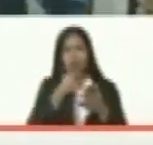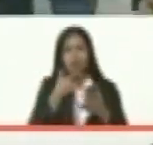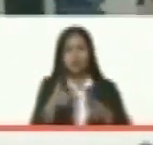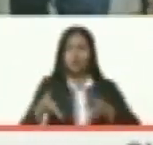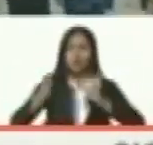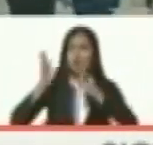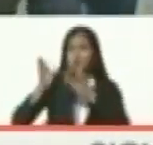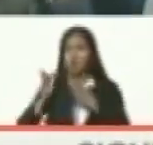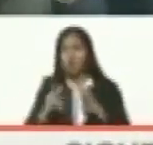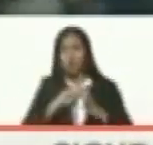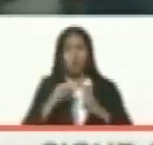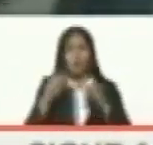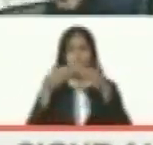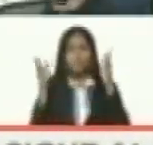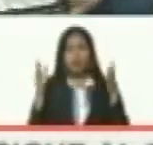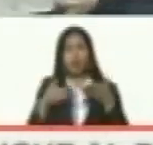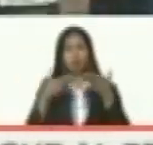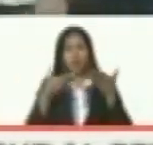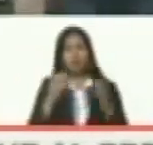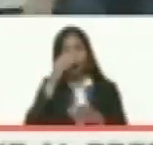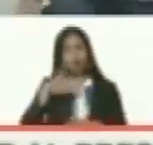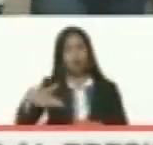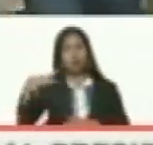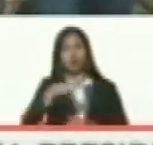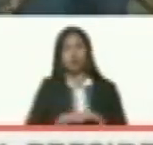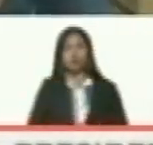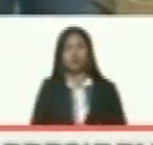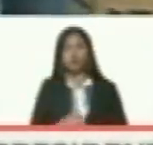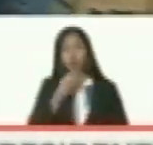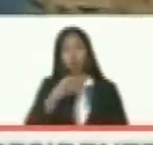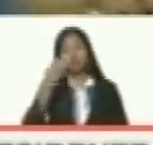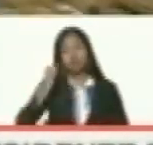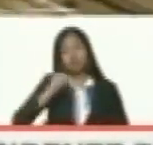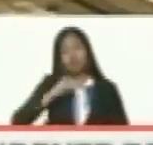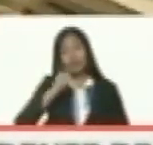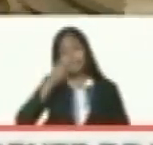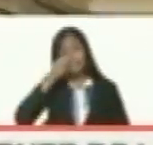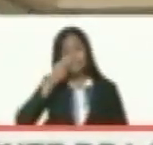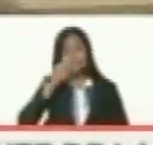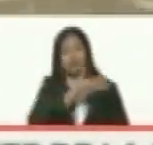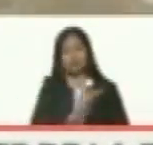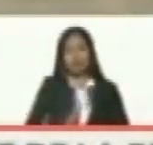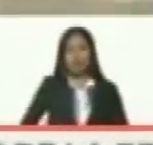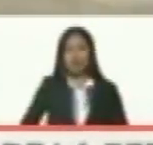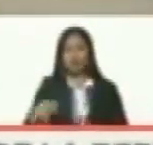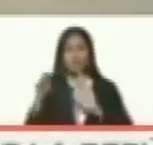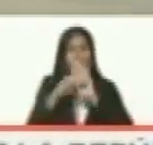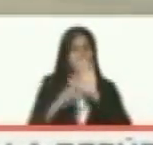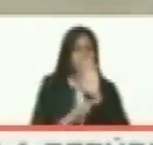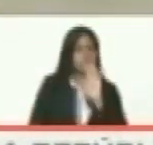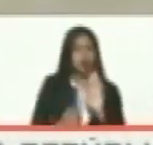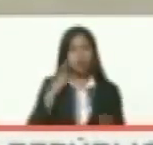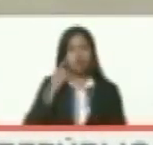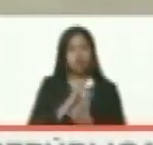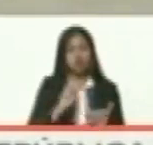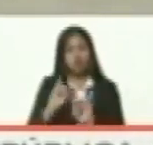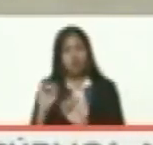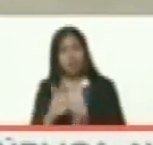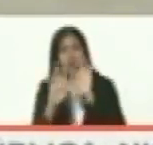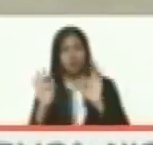obra que hoy inauguramos y le entregamos al pueblo. Bueno, sí, mi comandante presidente, cumpliendo instrucciones suyas, por